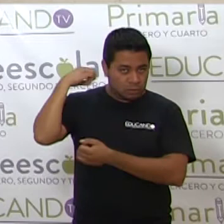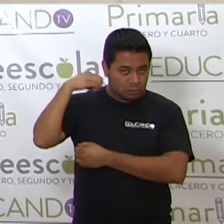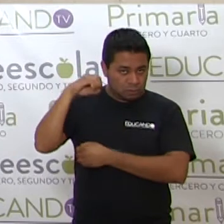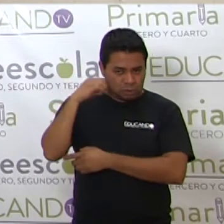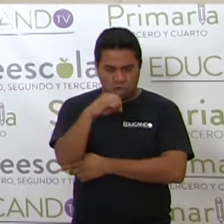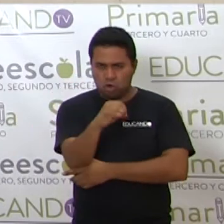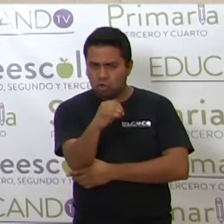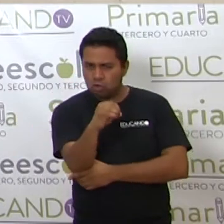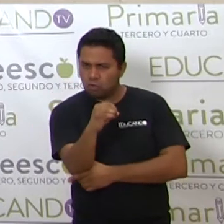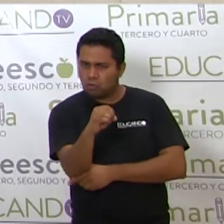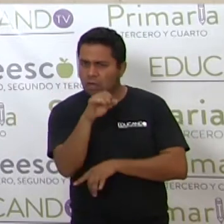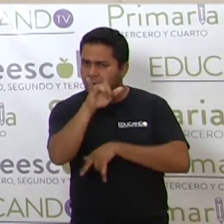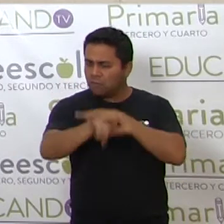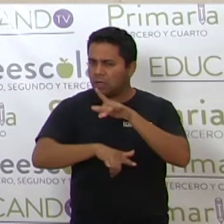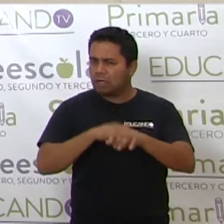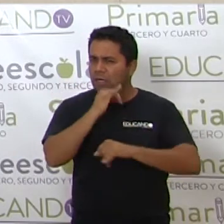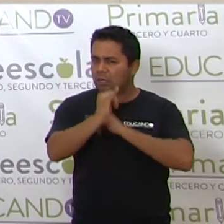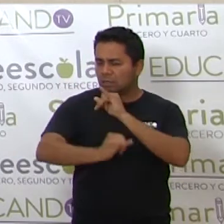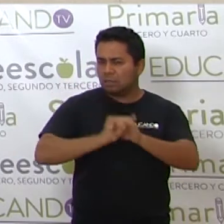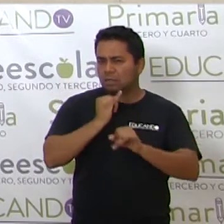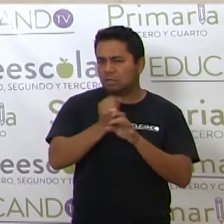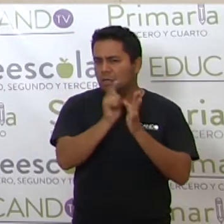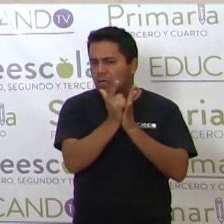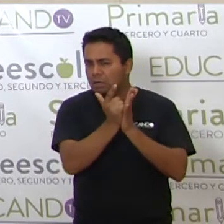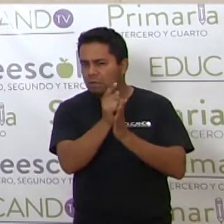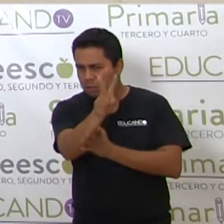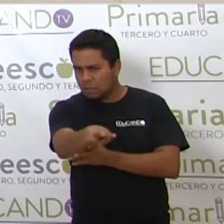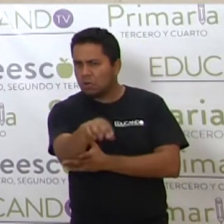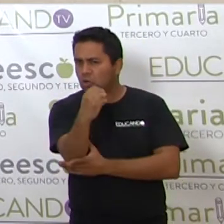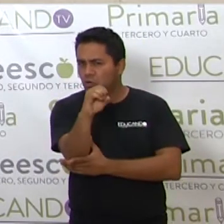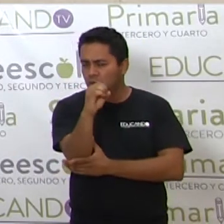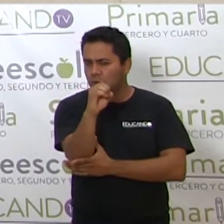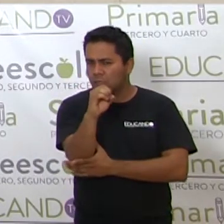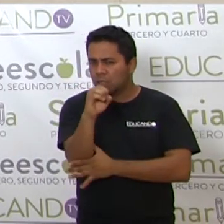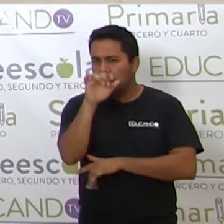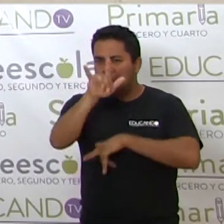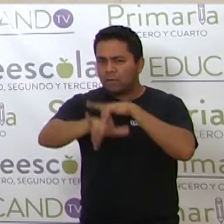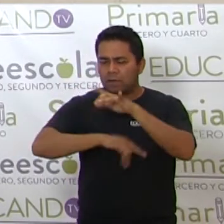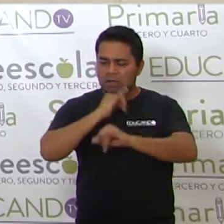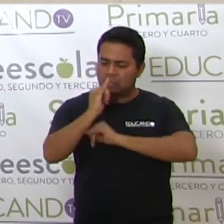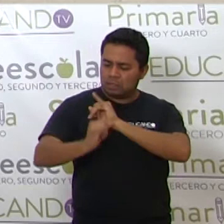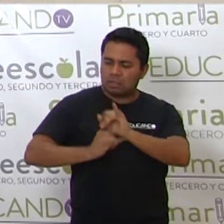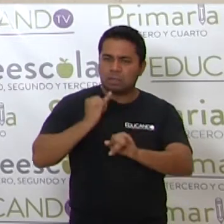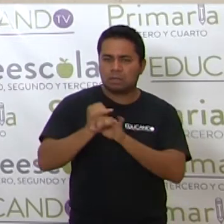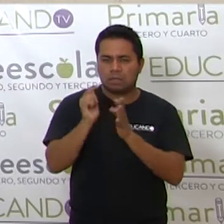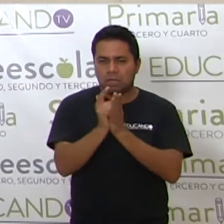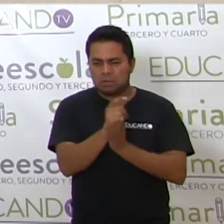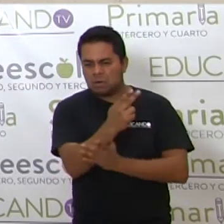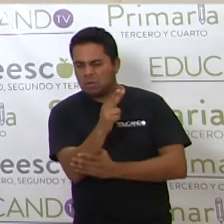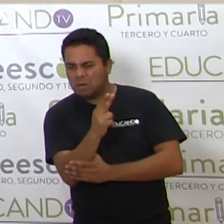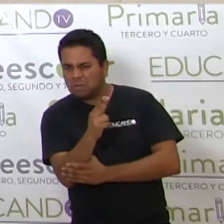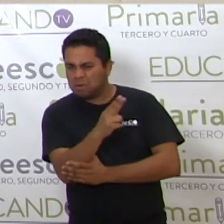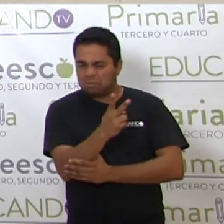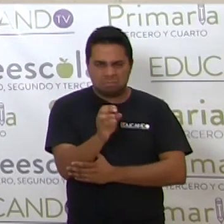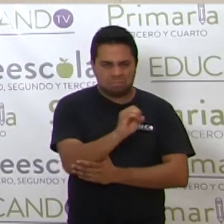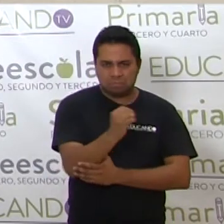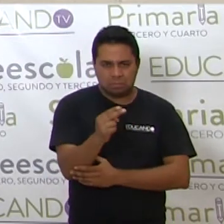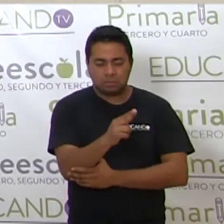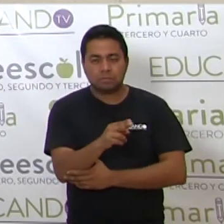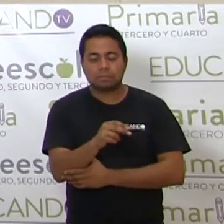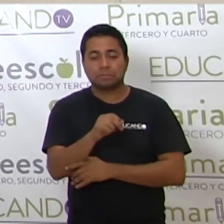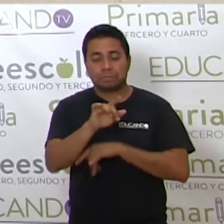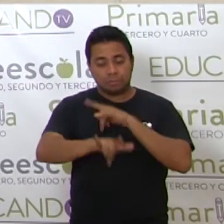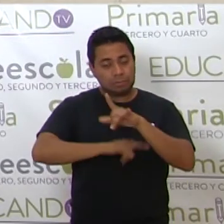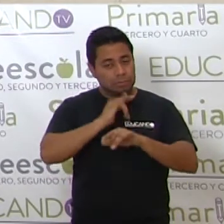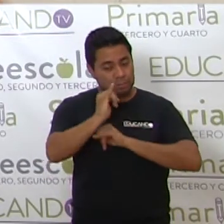nocturna la feria internacional de libro vea chicos y verás en octubre la feria internacional de noviembre la feria internacional del